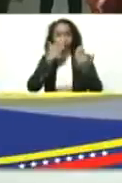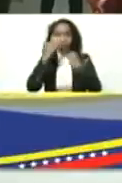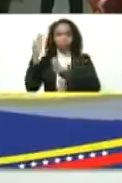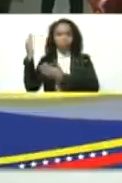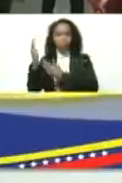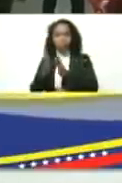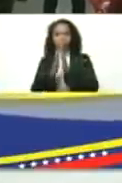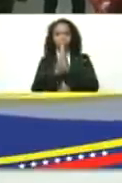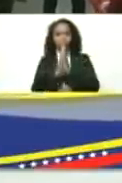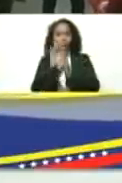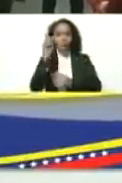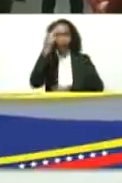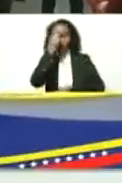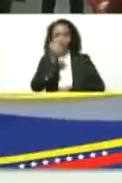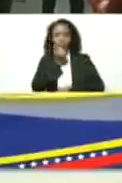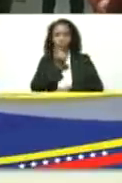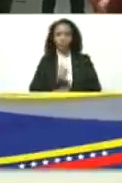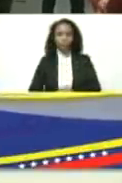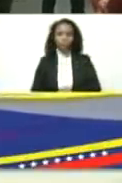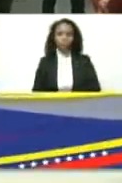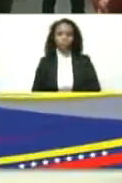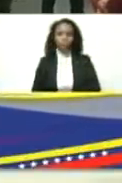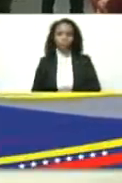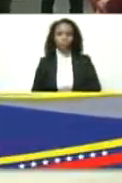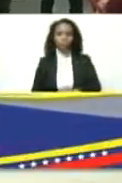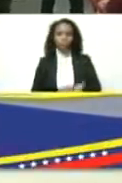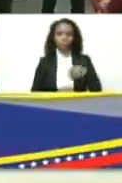favor, desde Antímano.